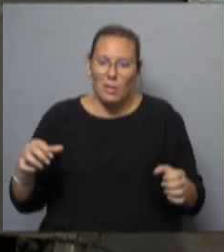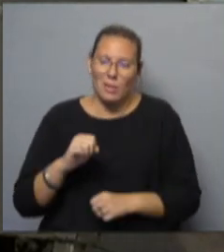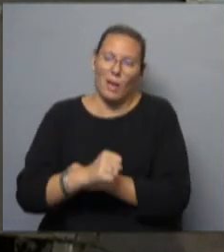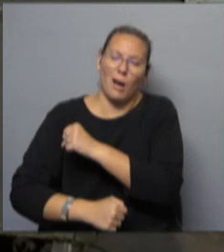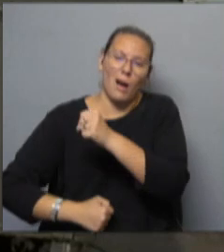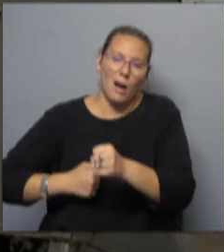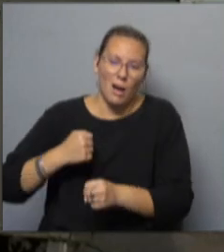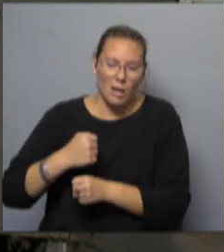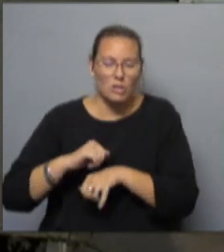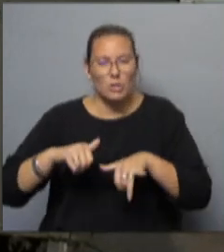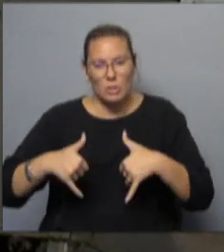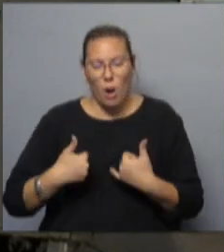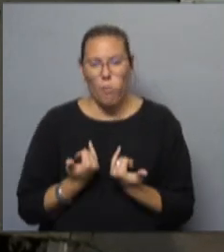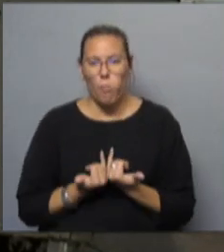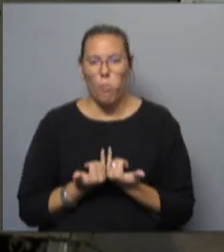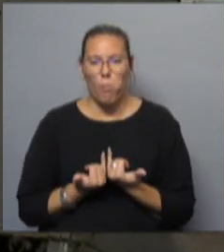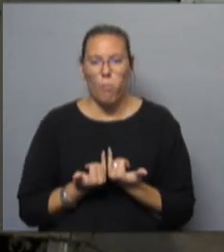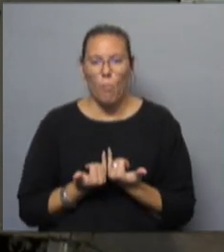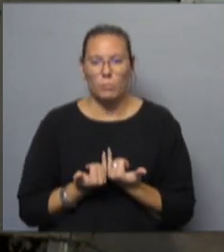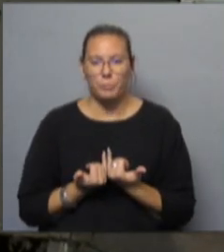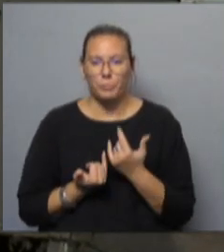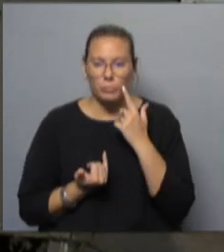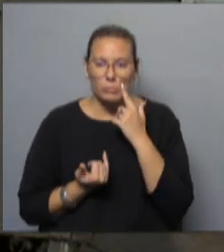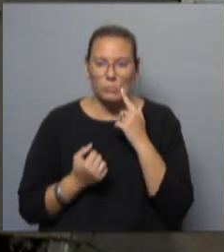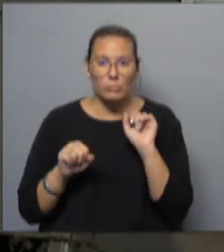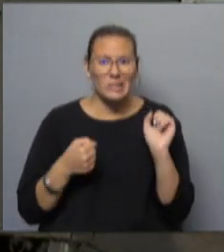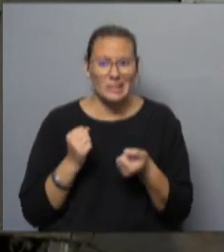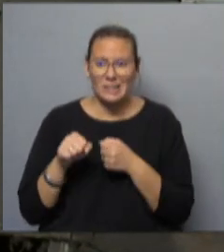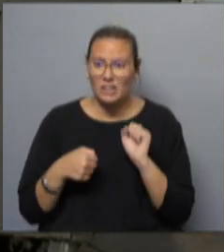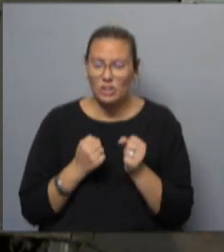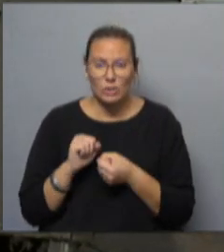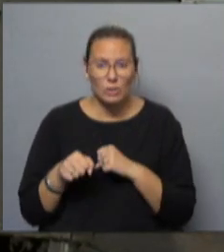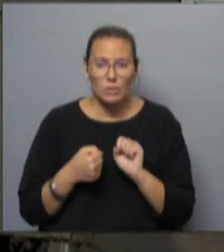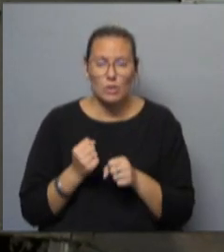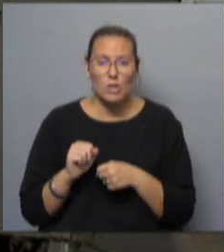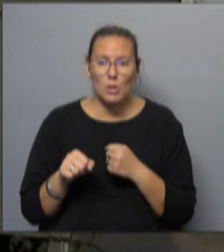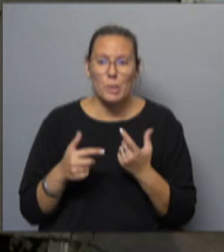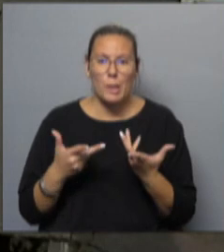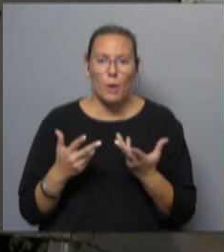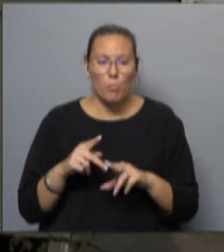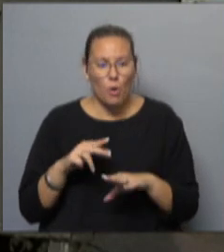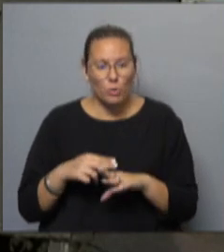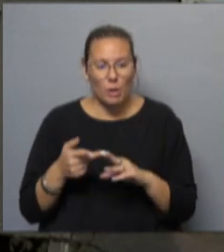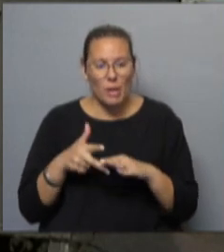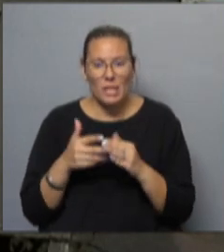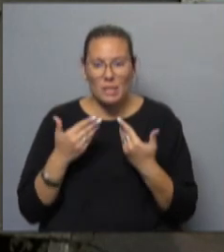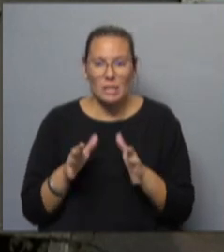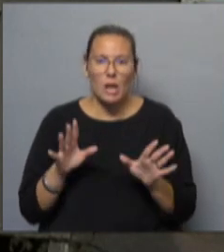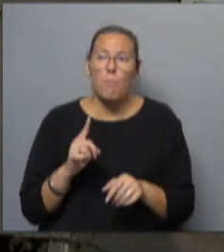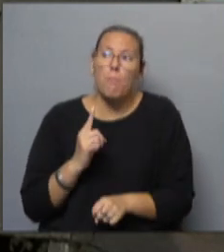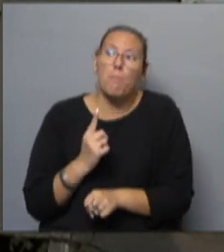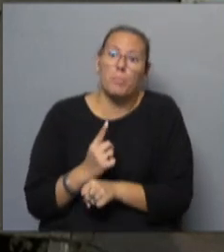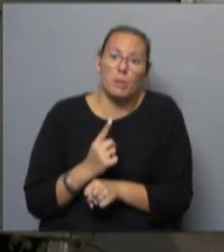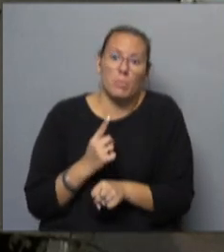dentro del medio teatral y muy ansioso la verdad es como reestrenar yo la primera